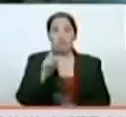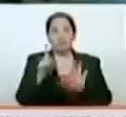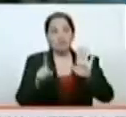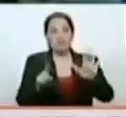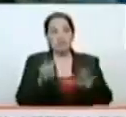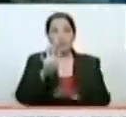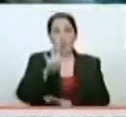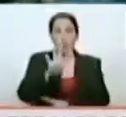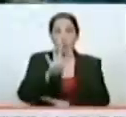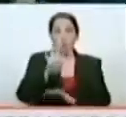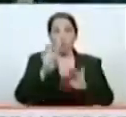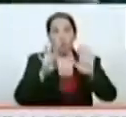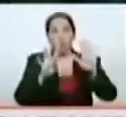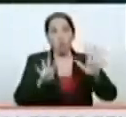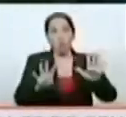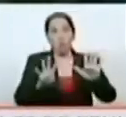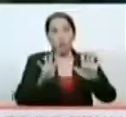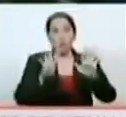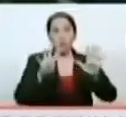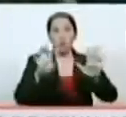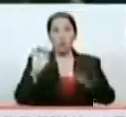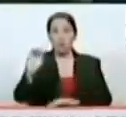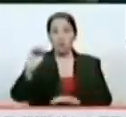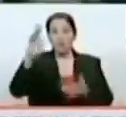1364990, aprobado.